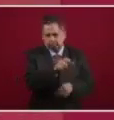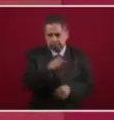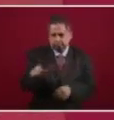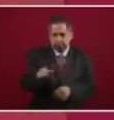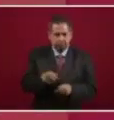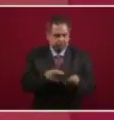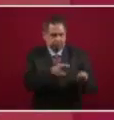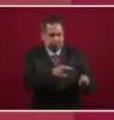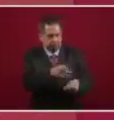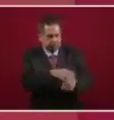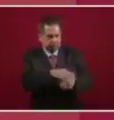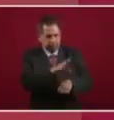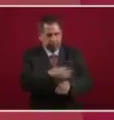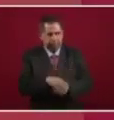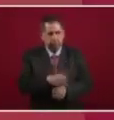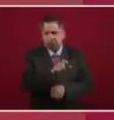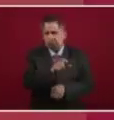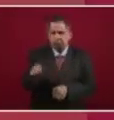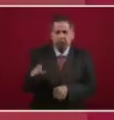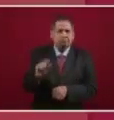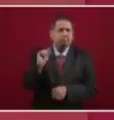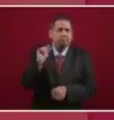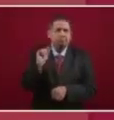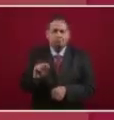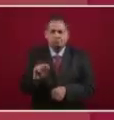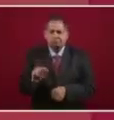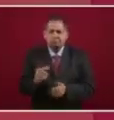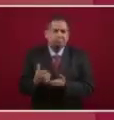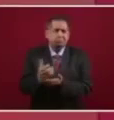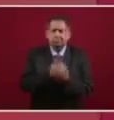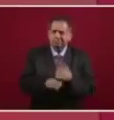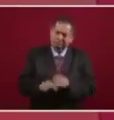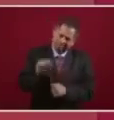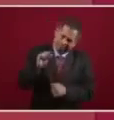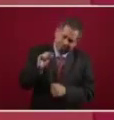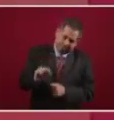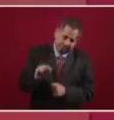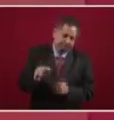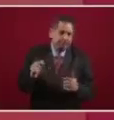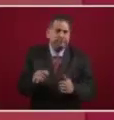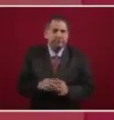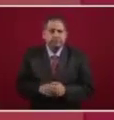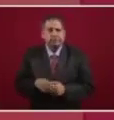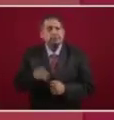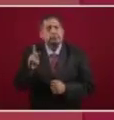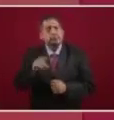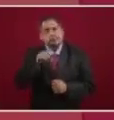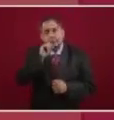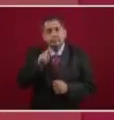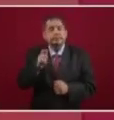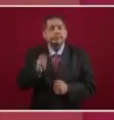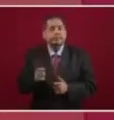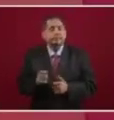muy poco en términos económicos. pero que además